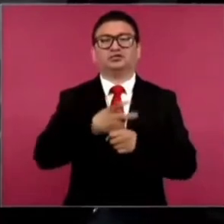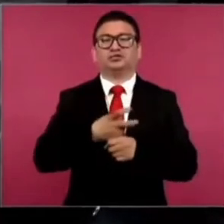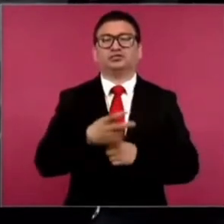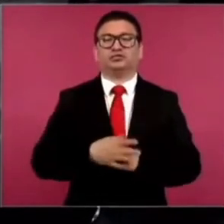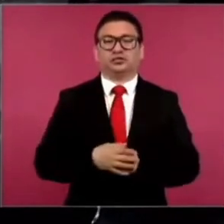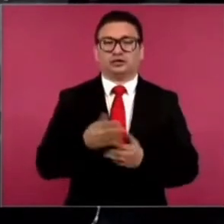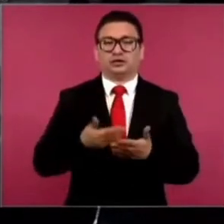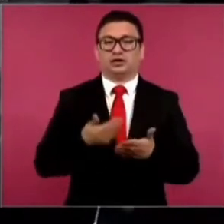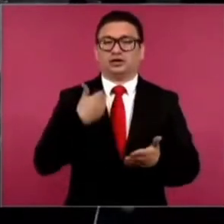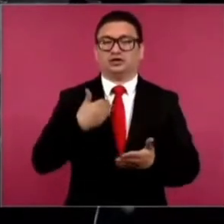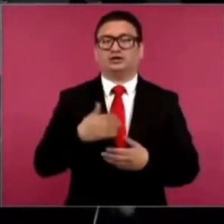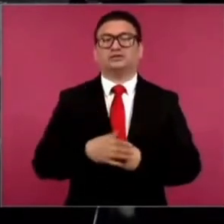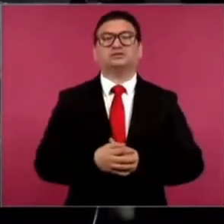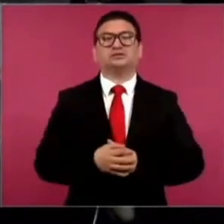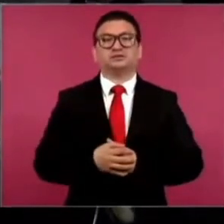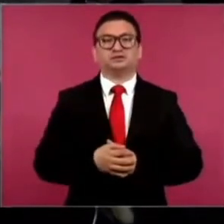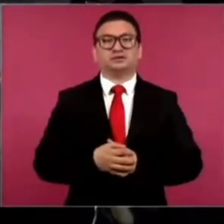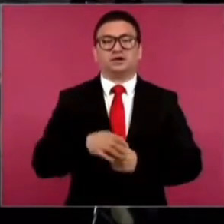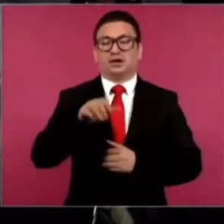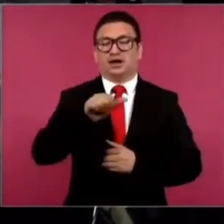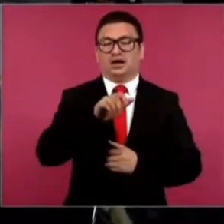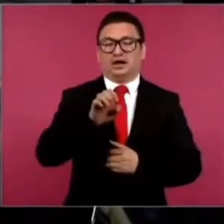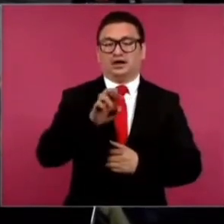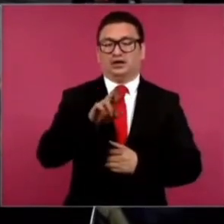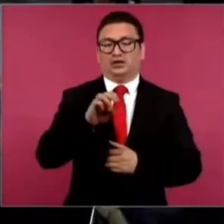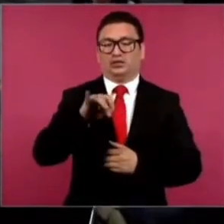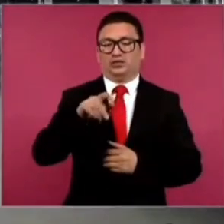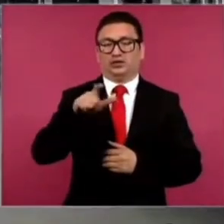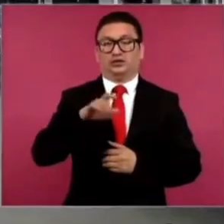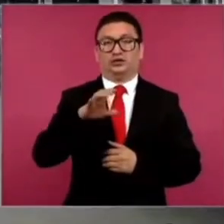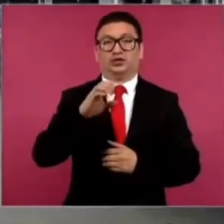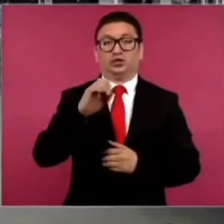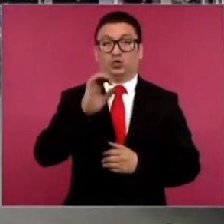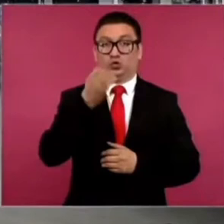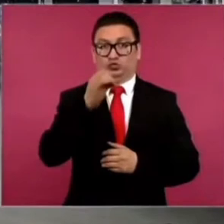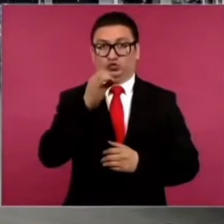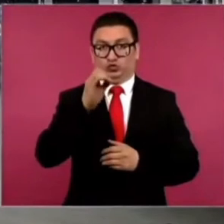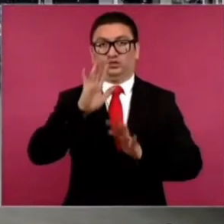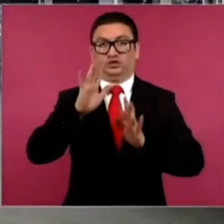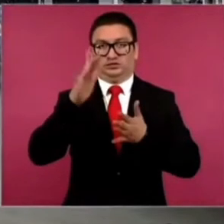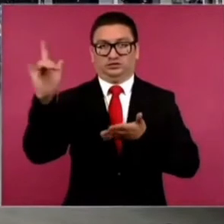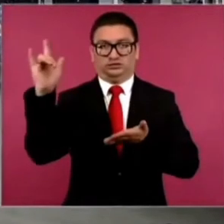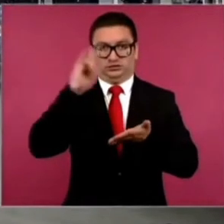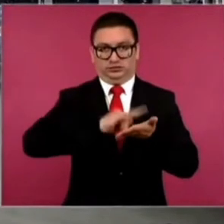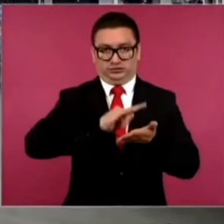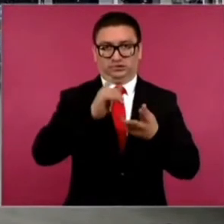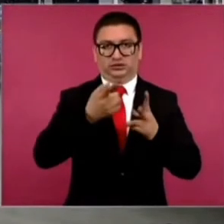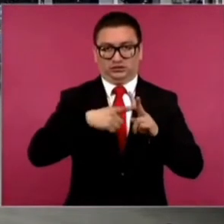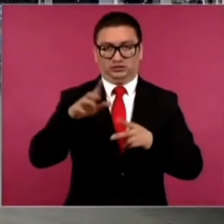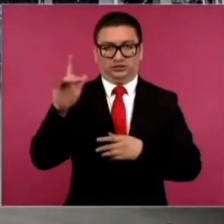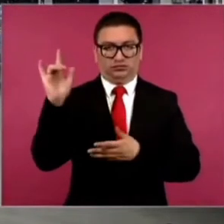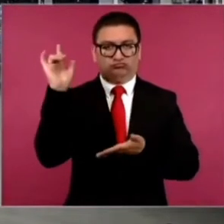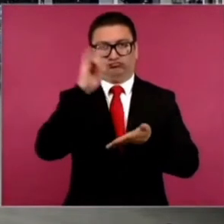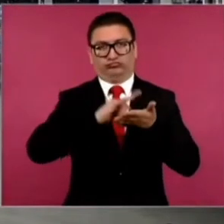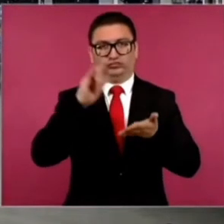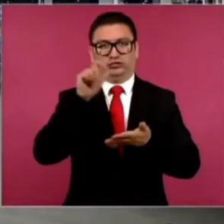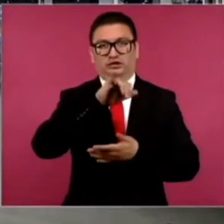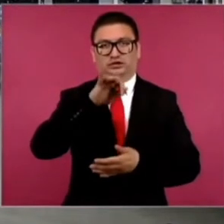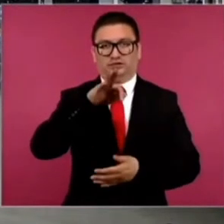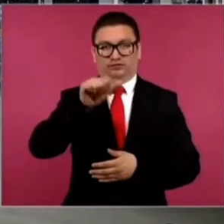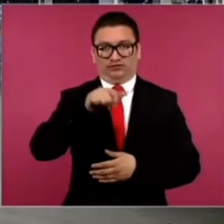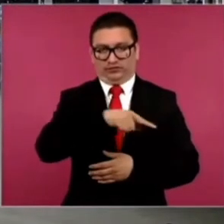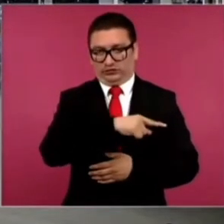Bueno, antes que nada, Aeroméxico ya a partir de octubre va a mandar vuelos a LAIFA.